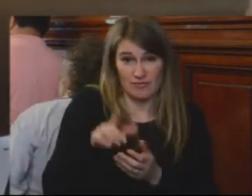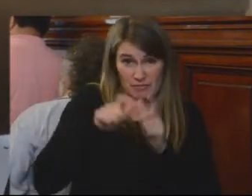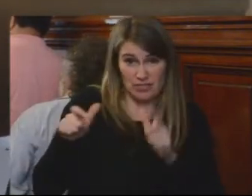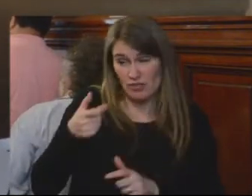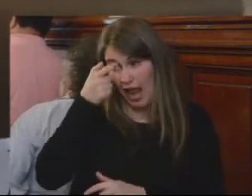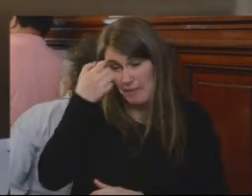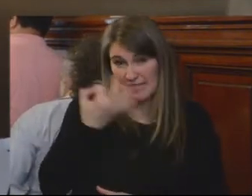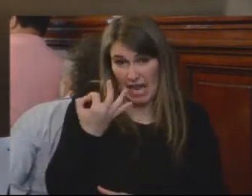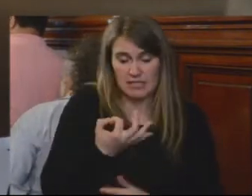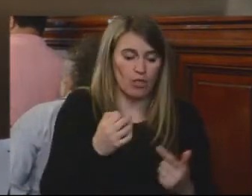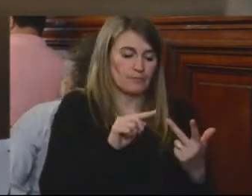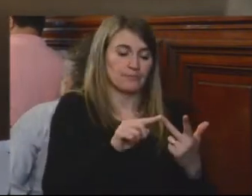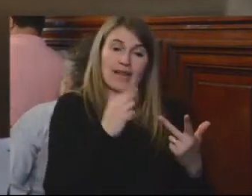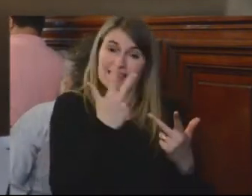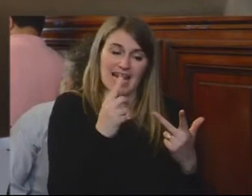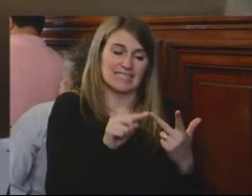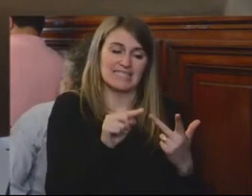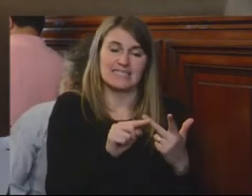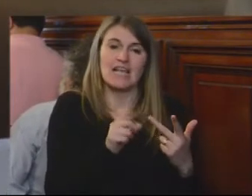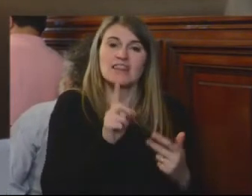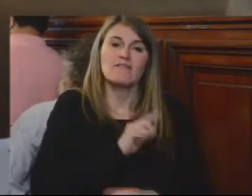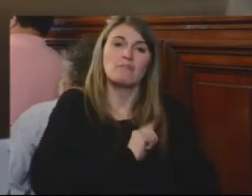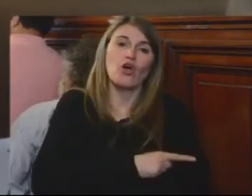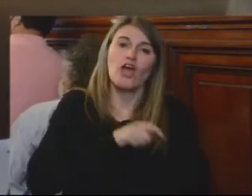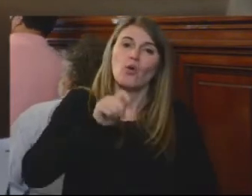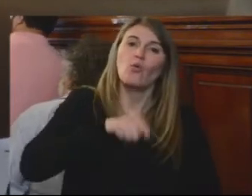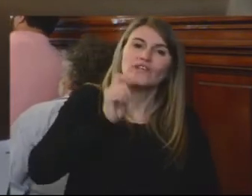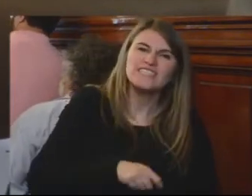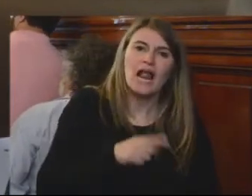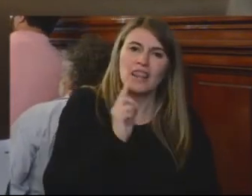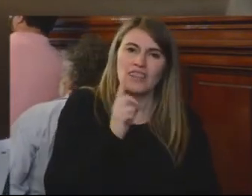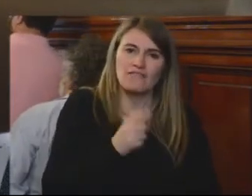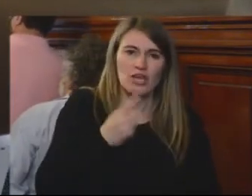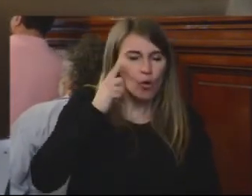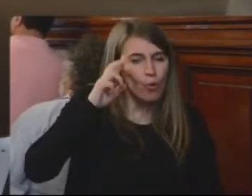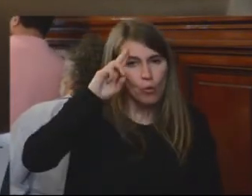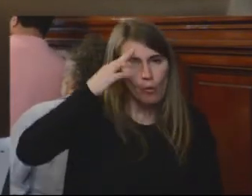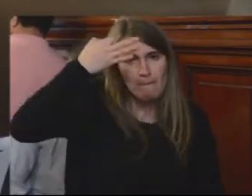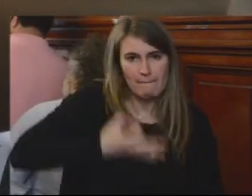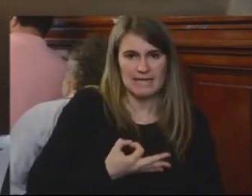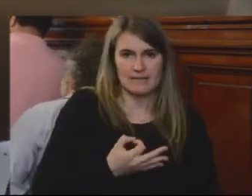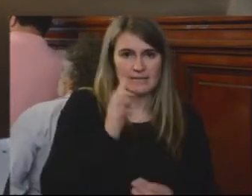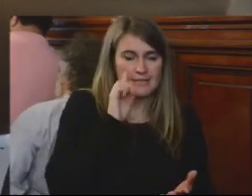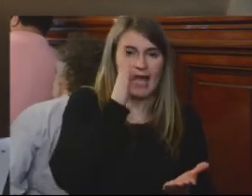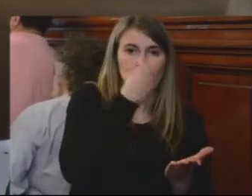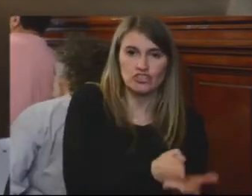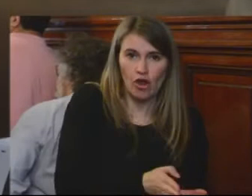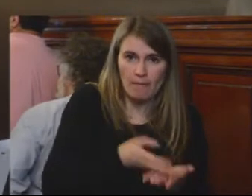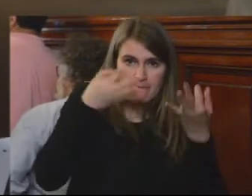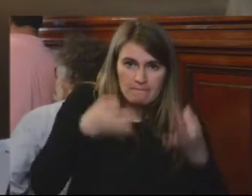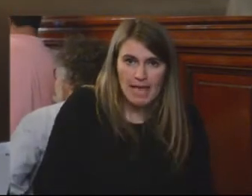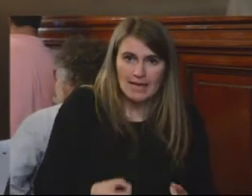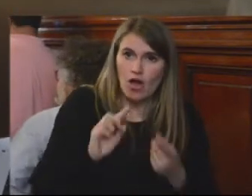3 que el poder judicial cumpla con las obligaciones internacionales de sancionar adecuadamente a